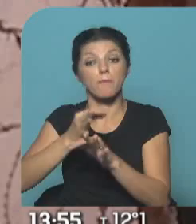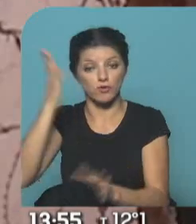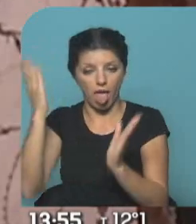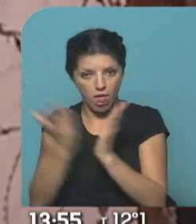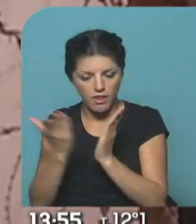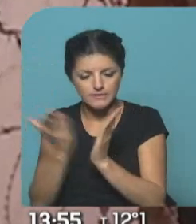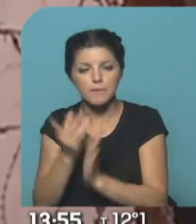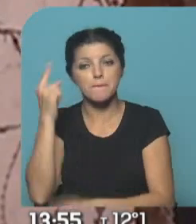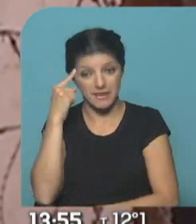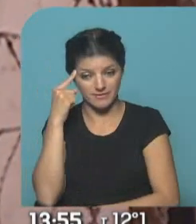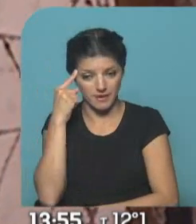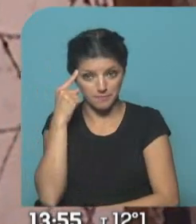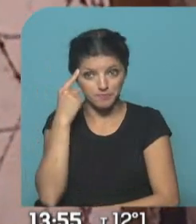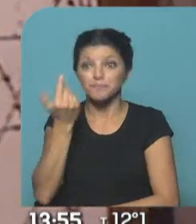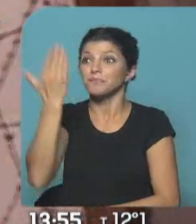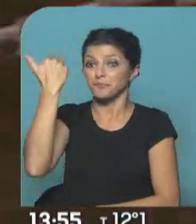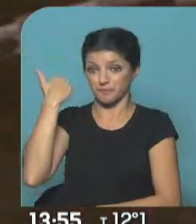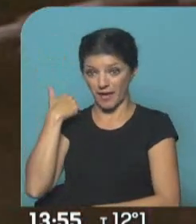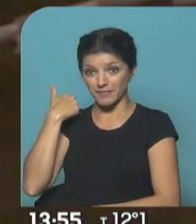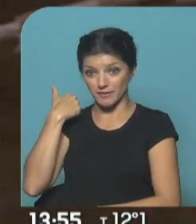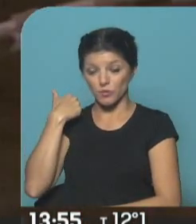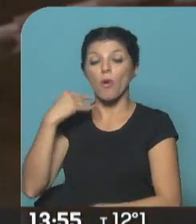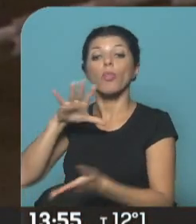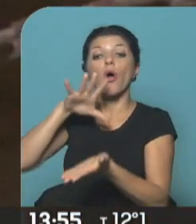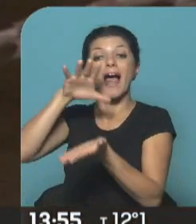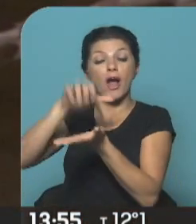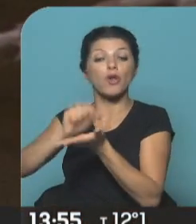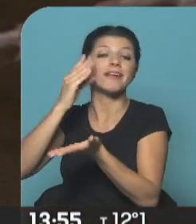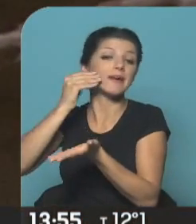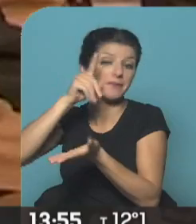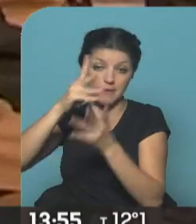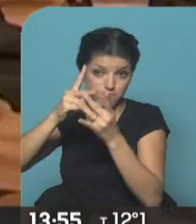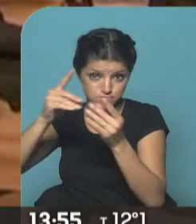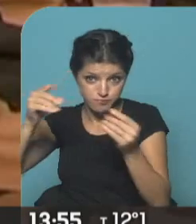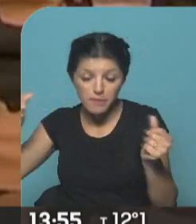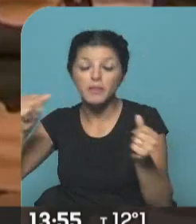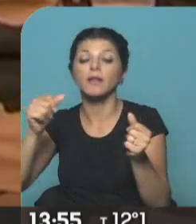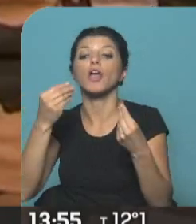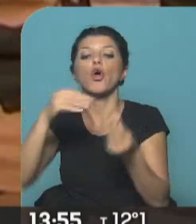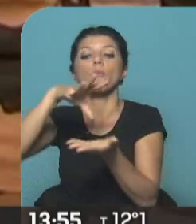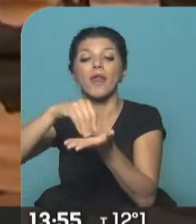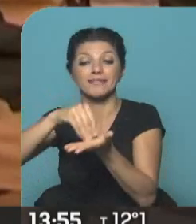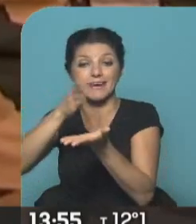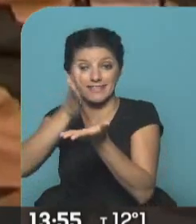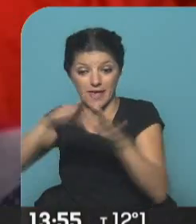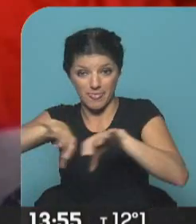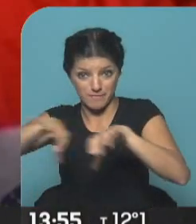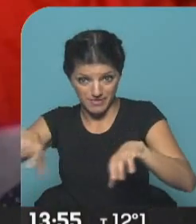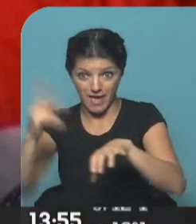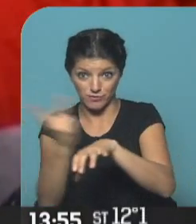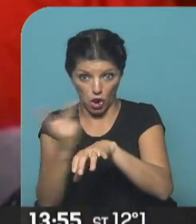la partición que se sucede al fin del colonialismo británico en lo que fue una sola